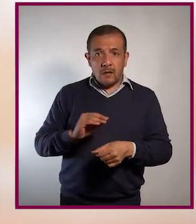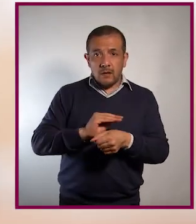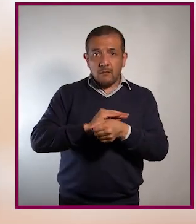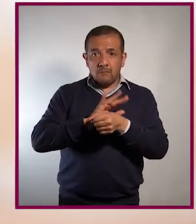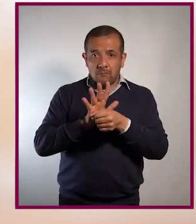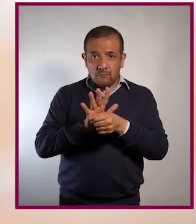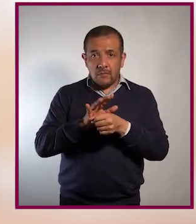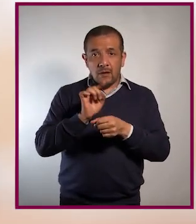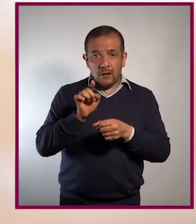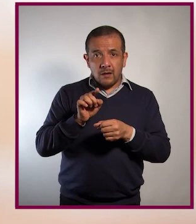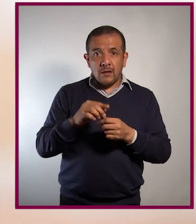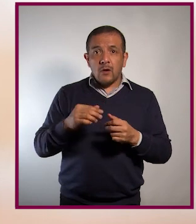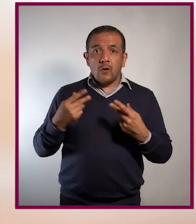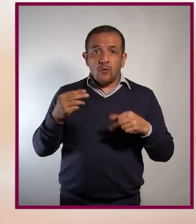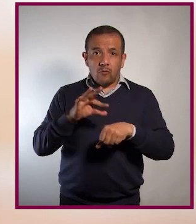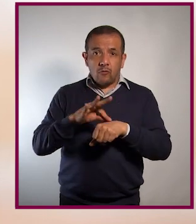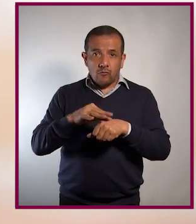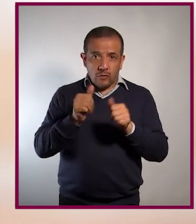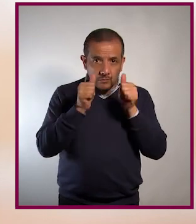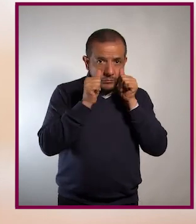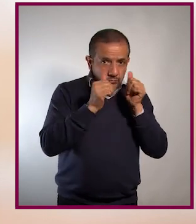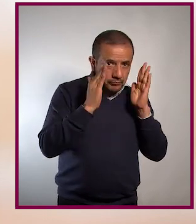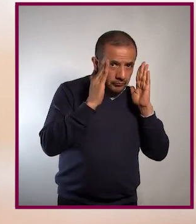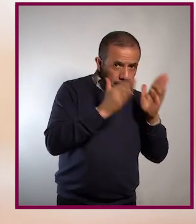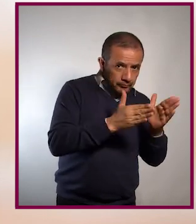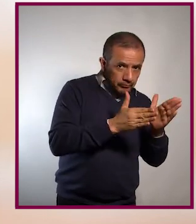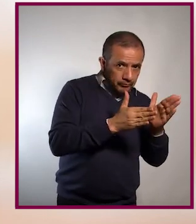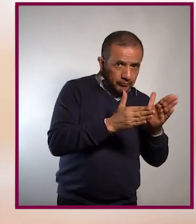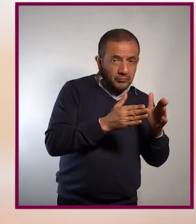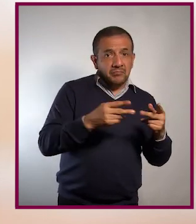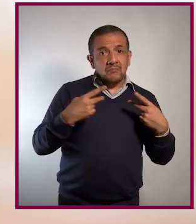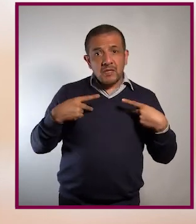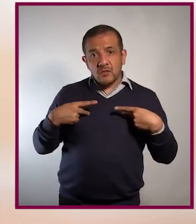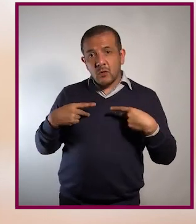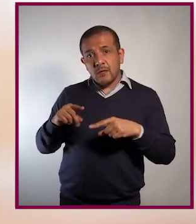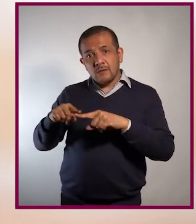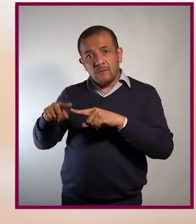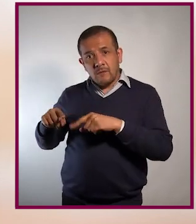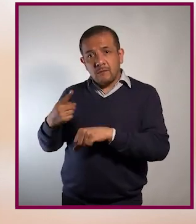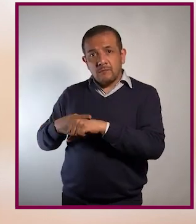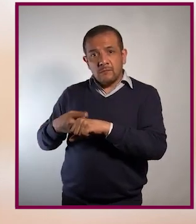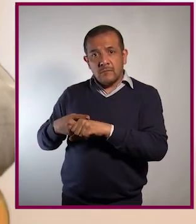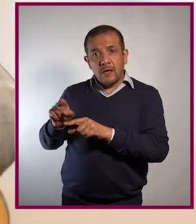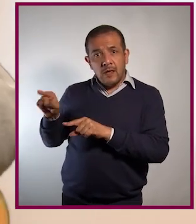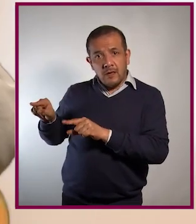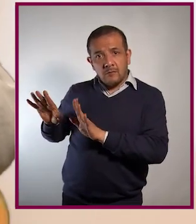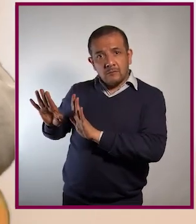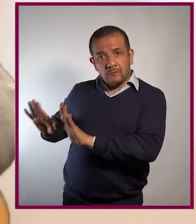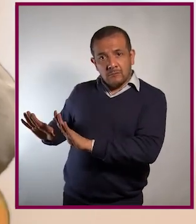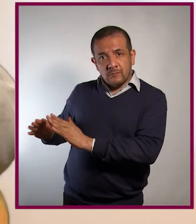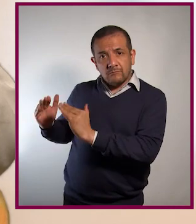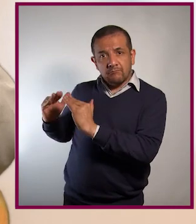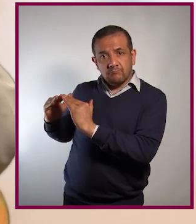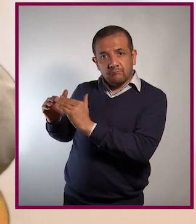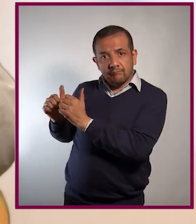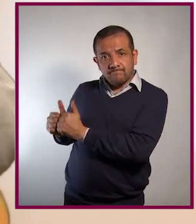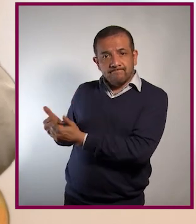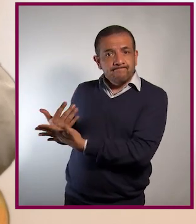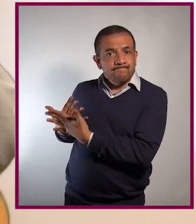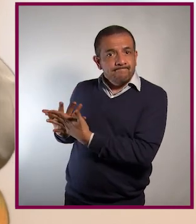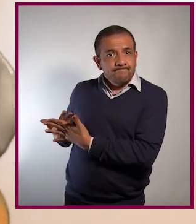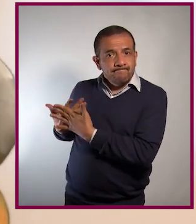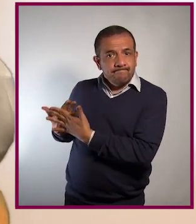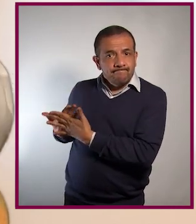pandemia ha afectado la atención médica. Muchas personas con otras enfermedades han tenido que quedarse en